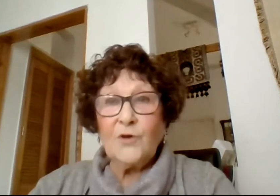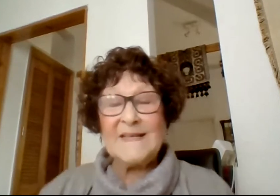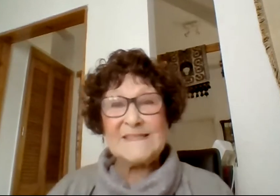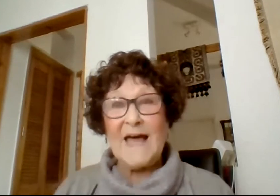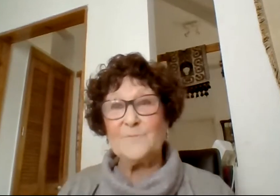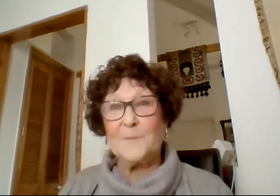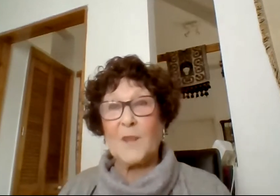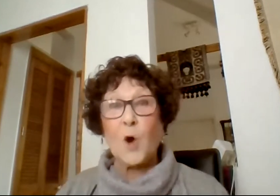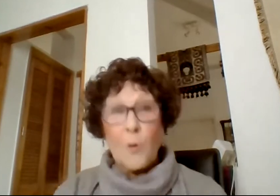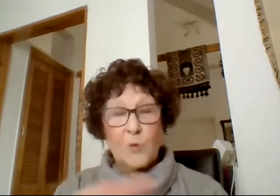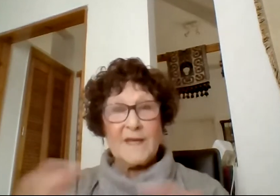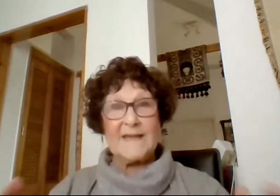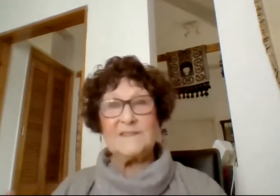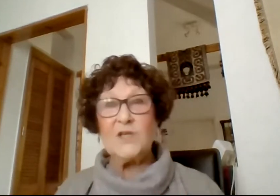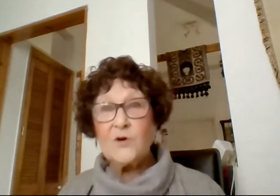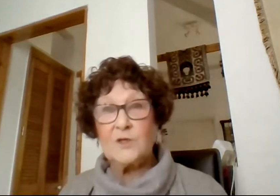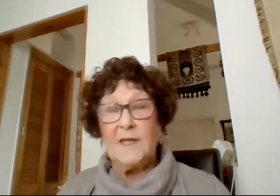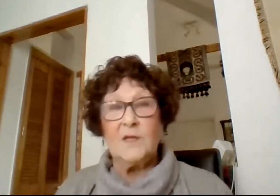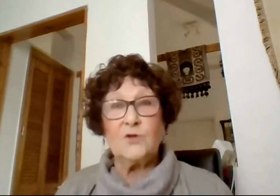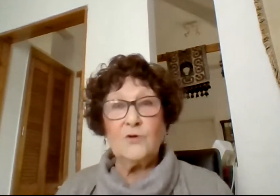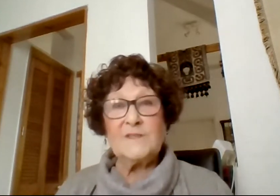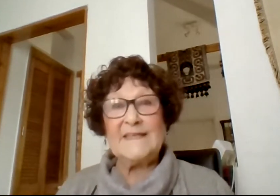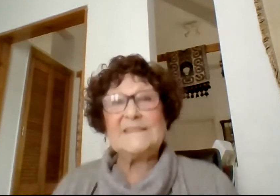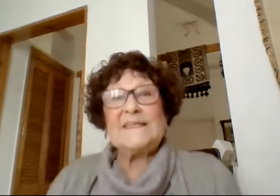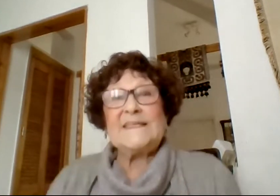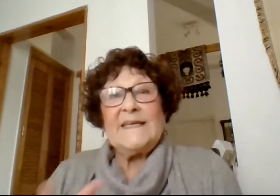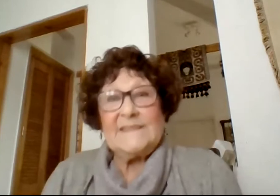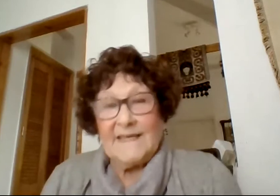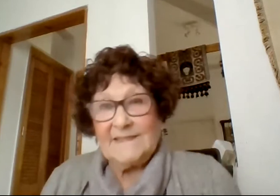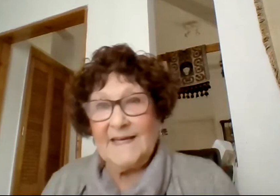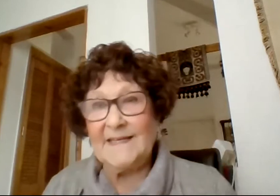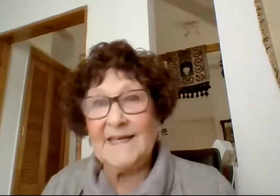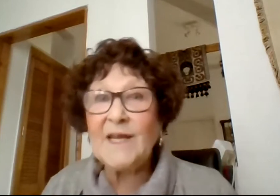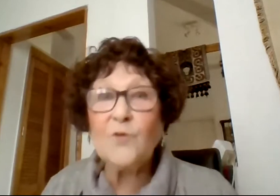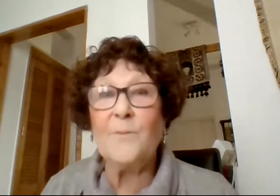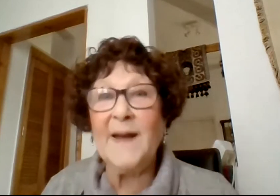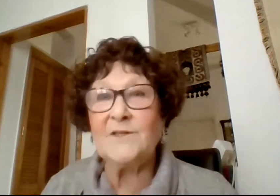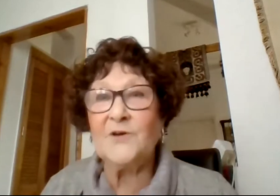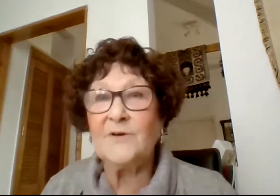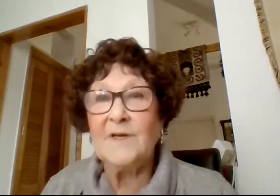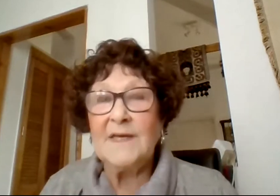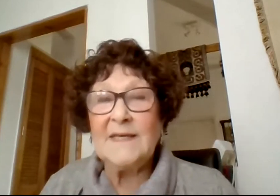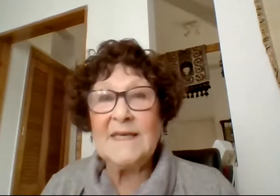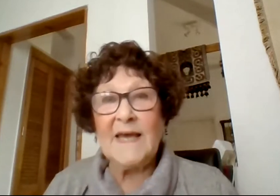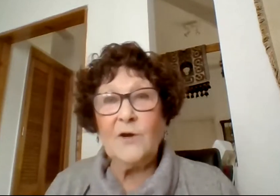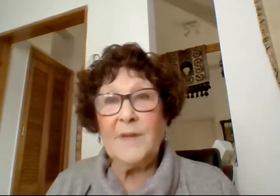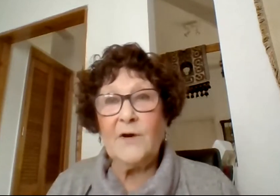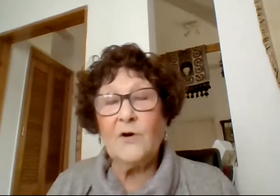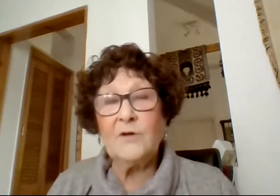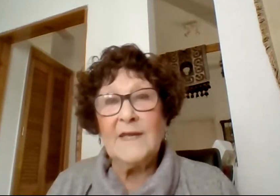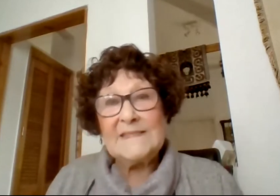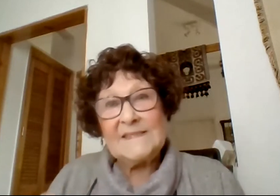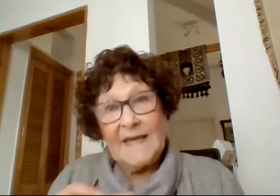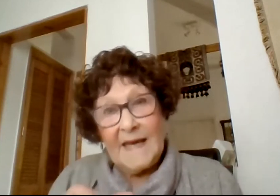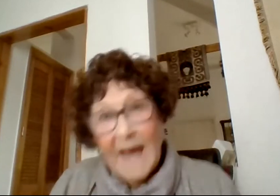por toda esa comunicación, todo ese estrés que se genera en un patio y que a lo